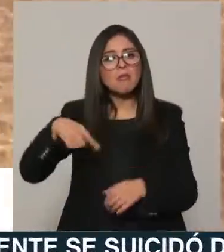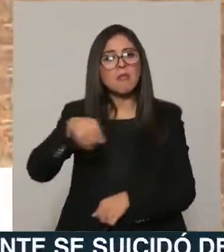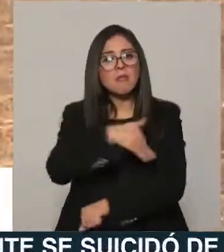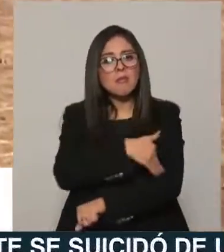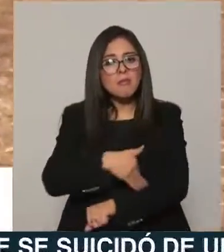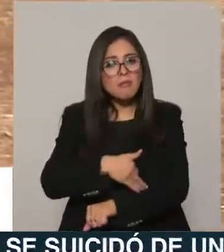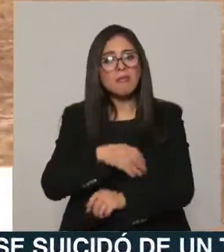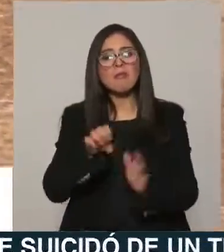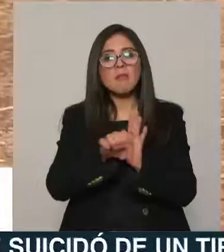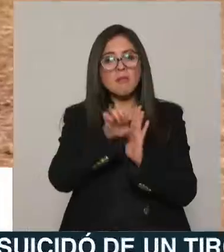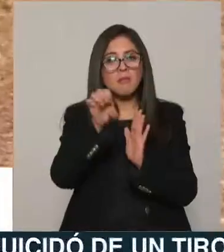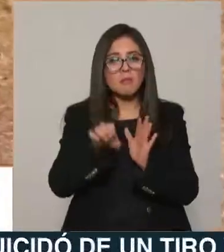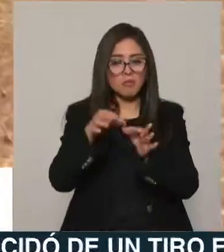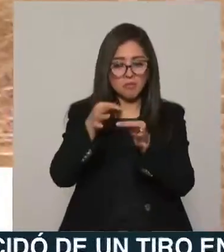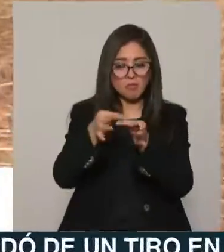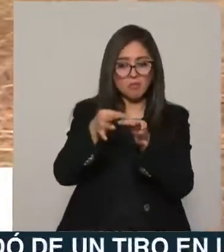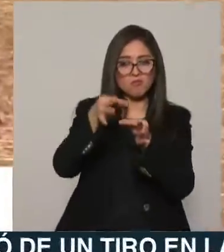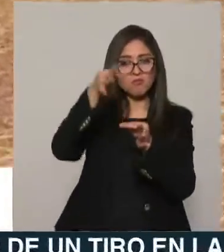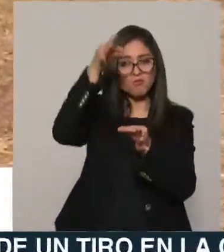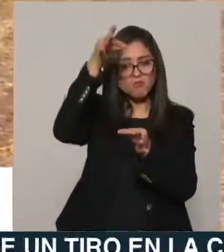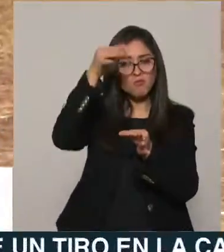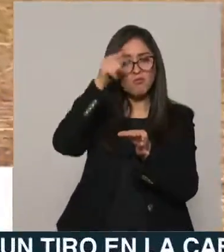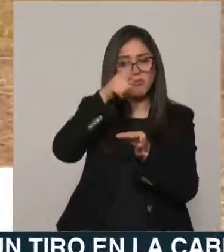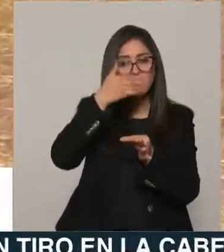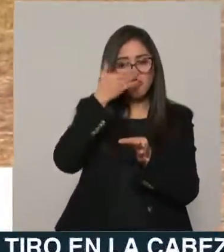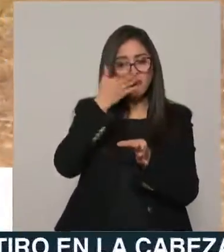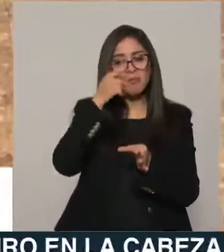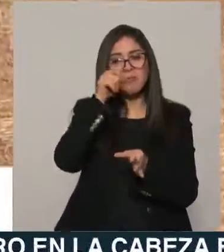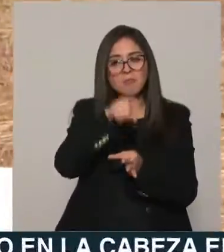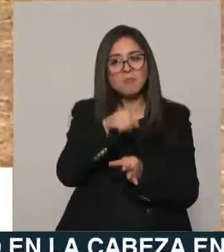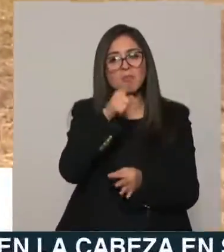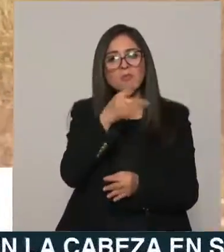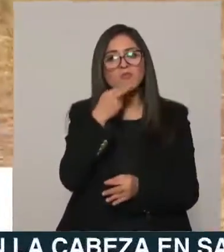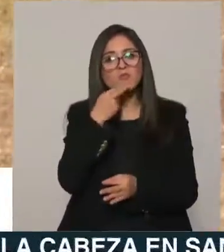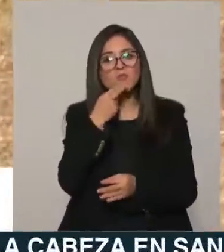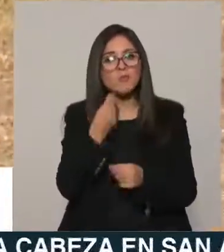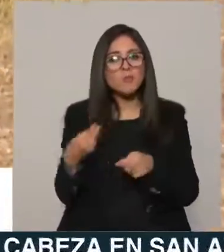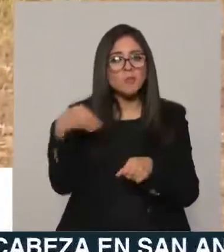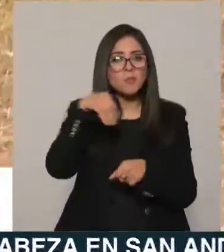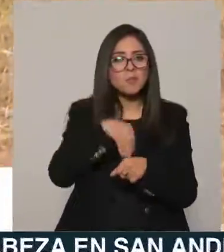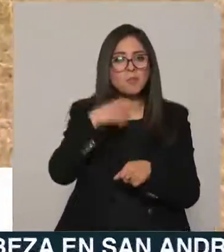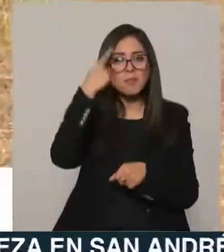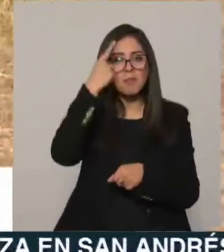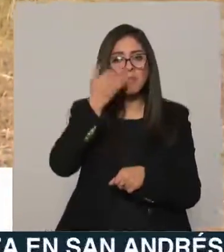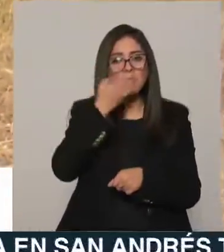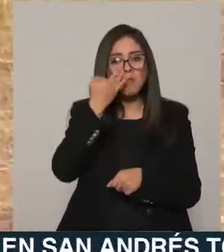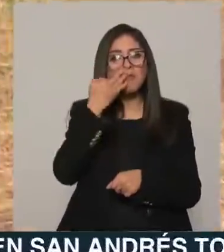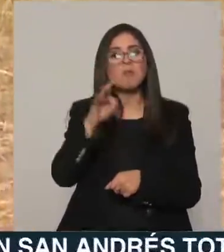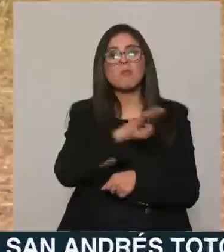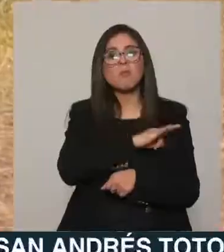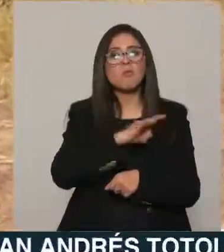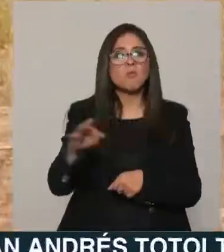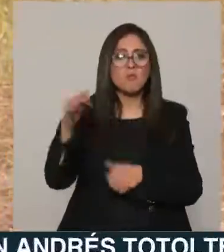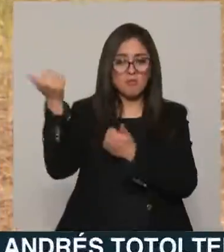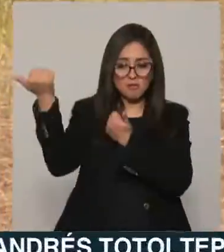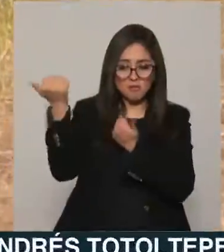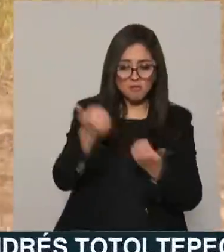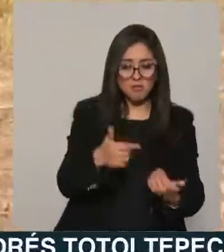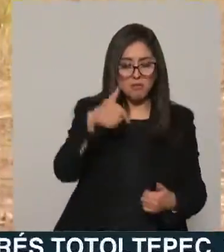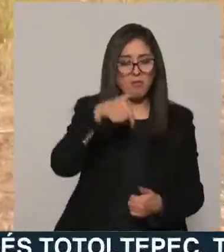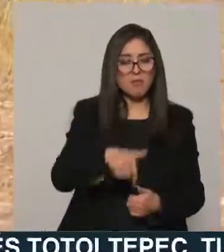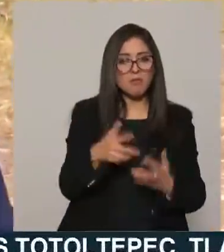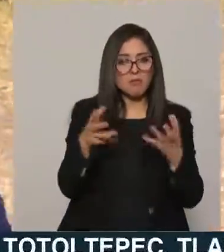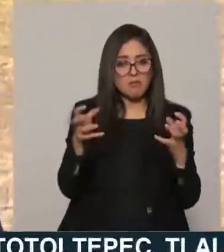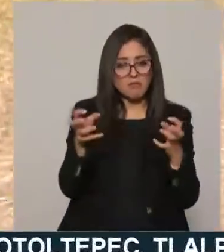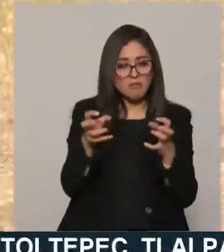llevaron como una rosa, la parte de arriba que te sirvió de adorno, después no las puedas traer, nosotros la trituremos y con